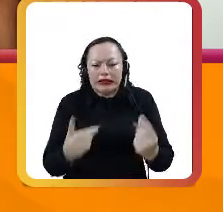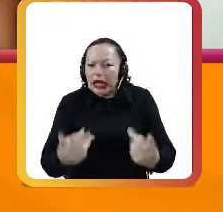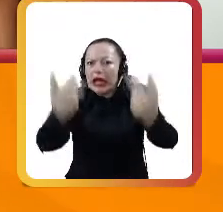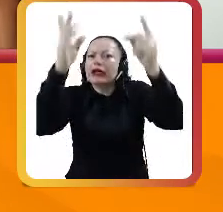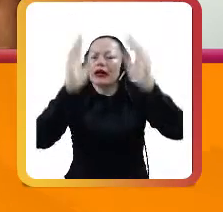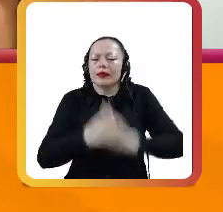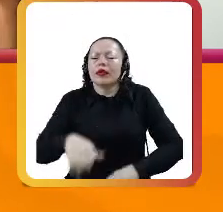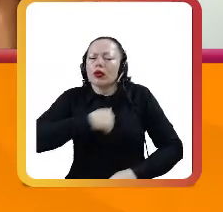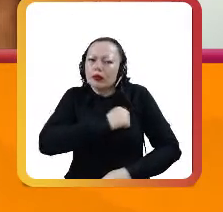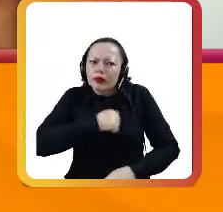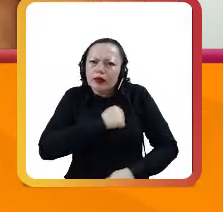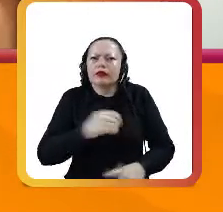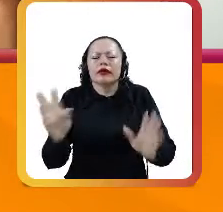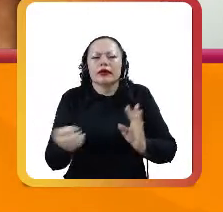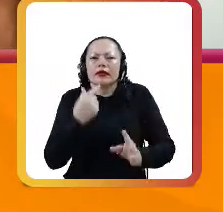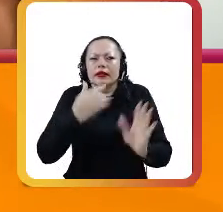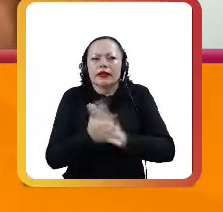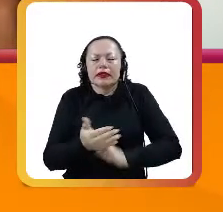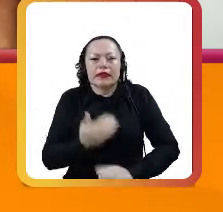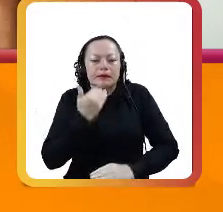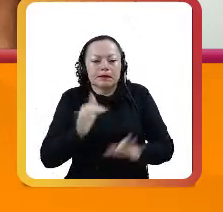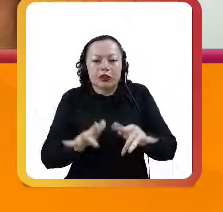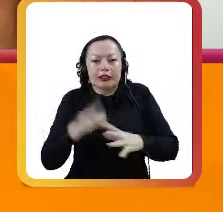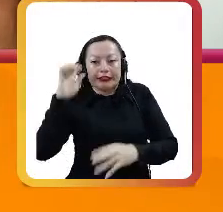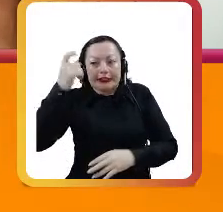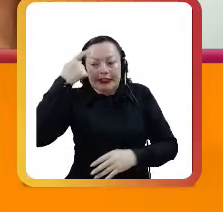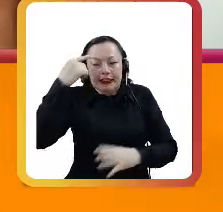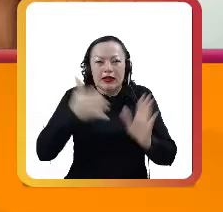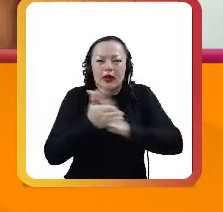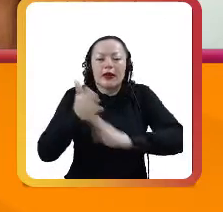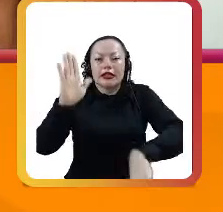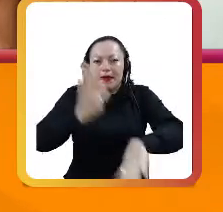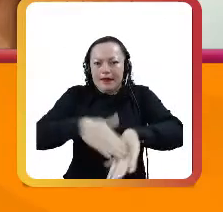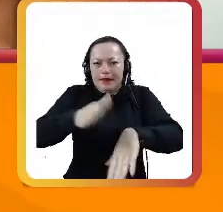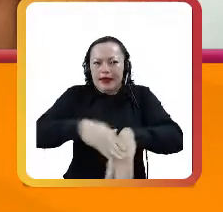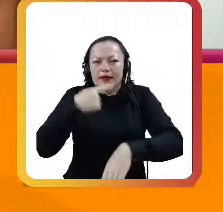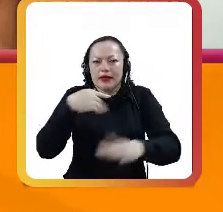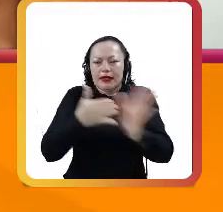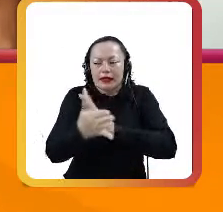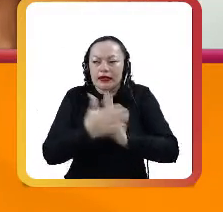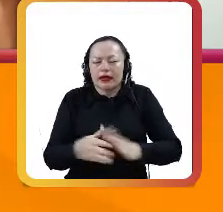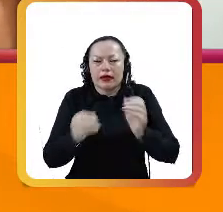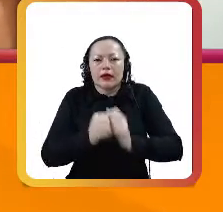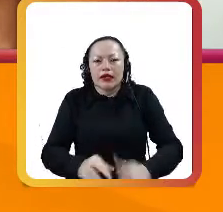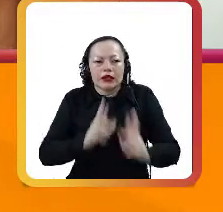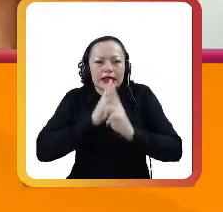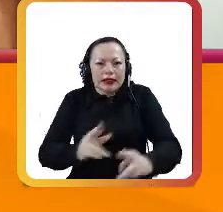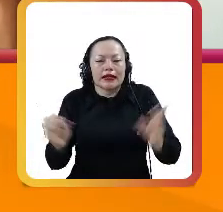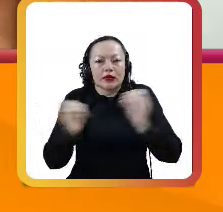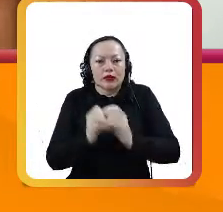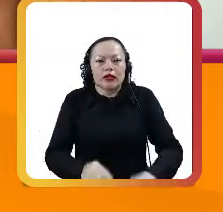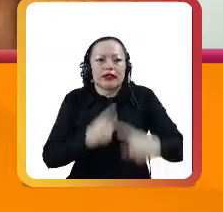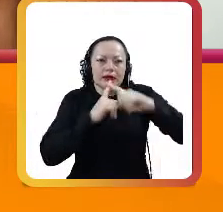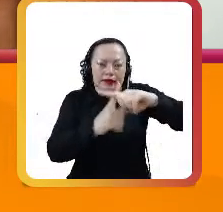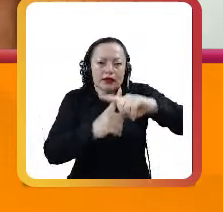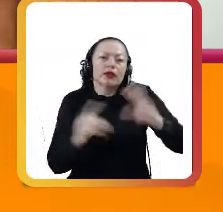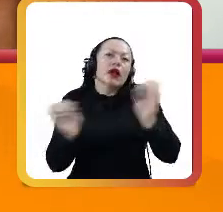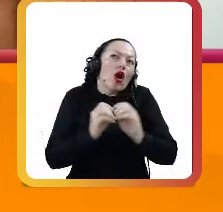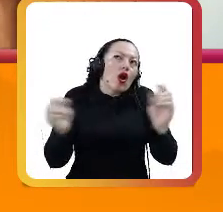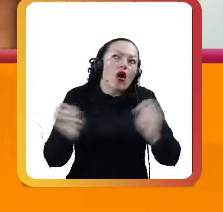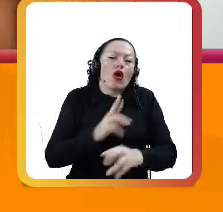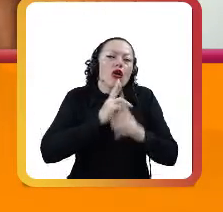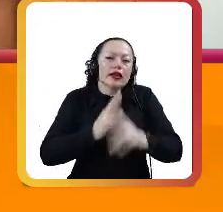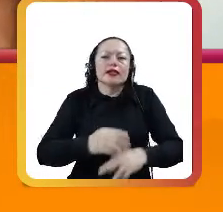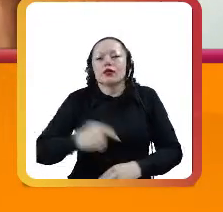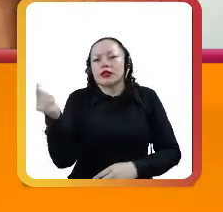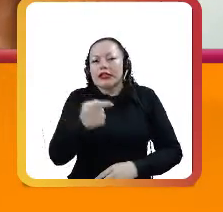este caso, no sé, creo que es la Secretaría de Gobierno quien otorga los permisos, saber y darle una respuesta positiva o negativa, pero que